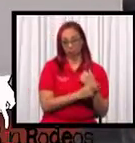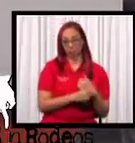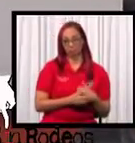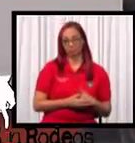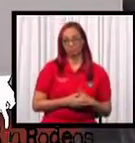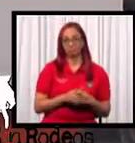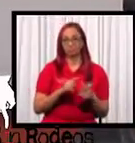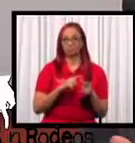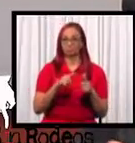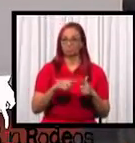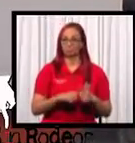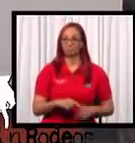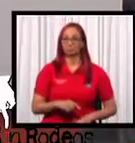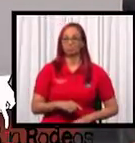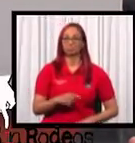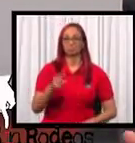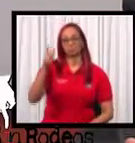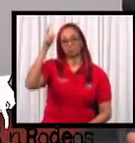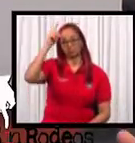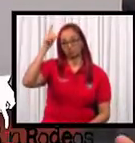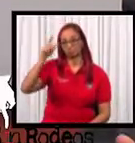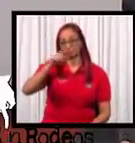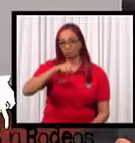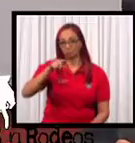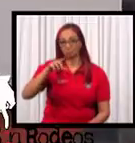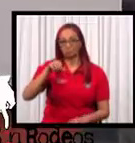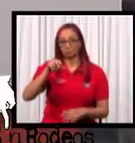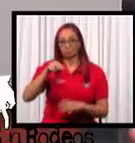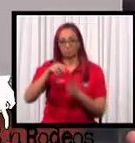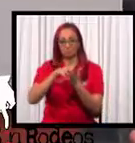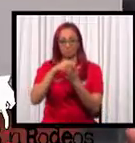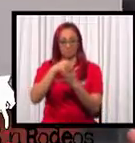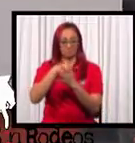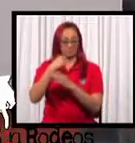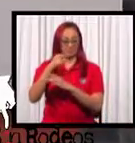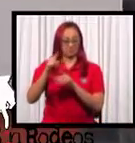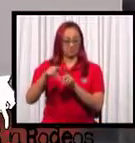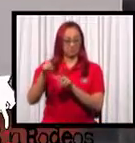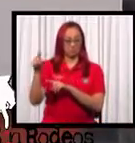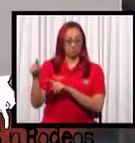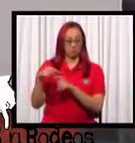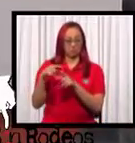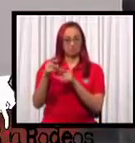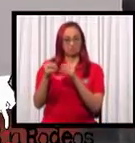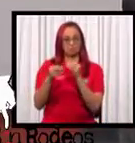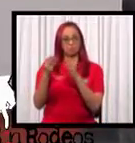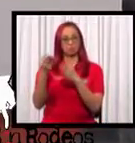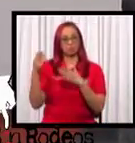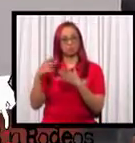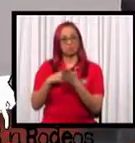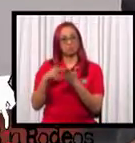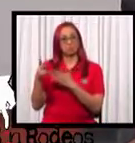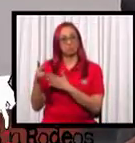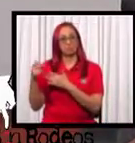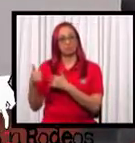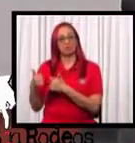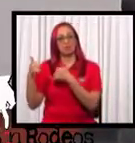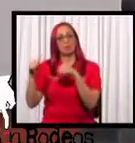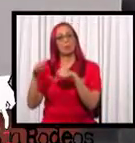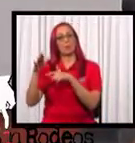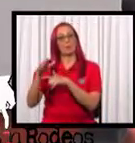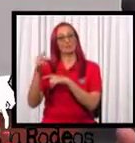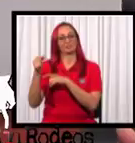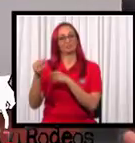Entonces, lógicamente, aquí como el arroz tiene un precio regulado, al productor se le paga de acuerdo a su costo de